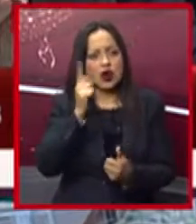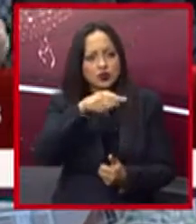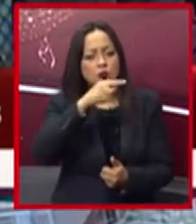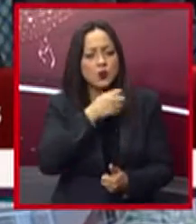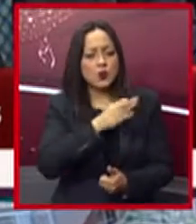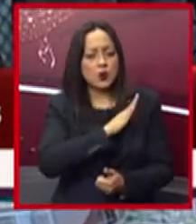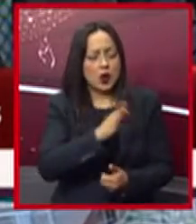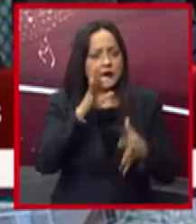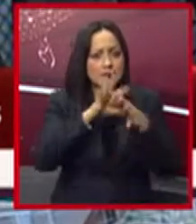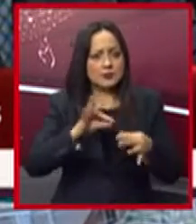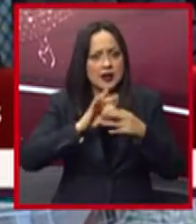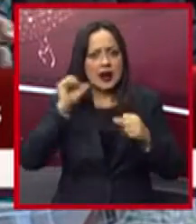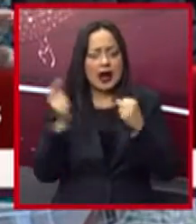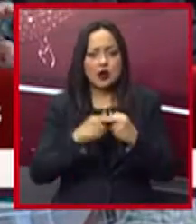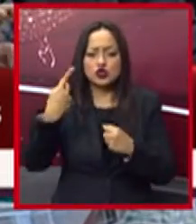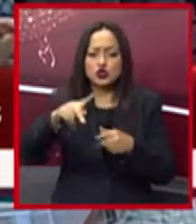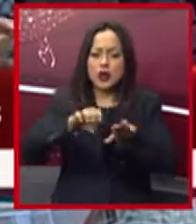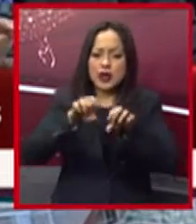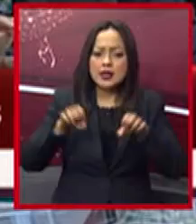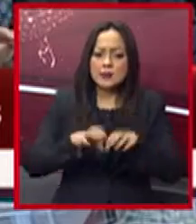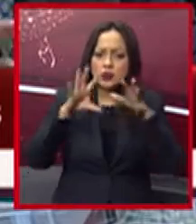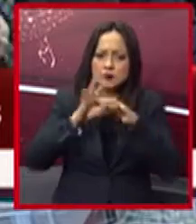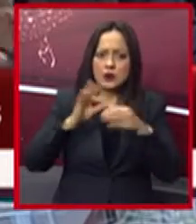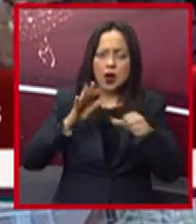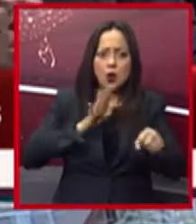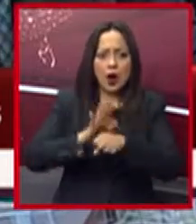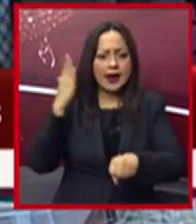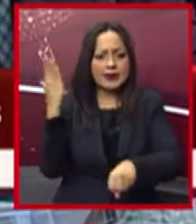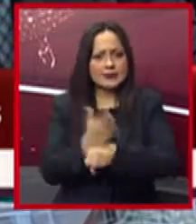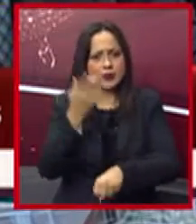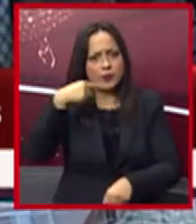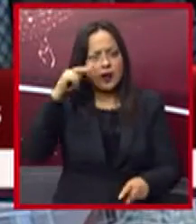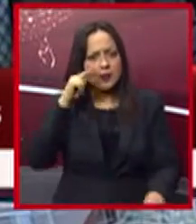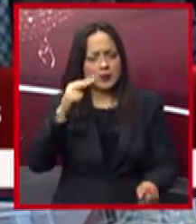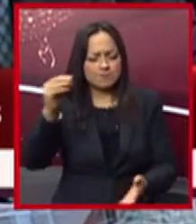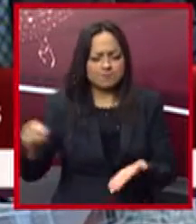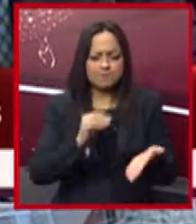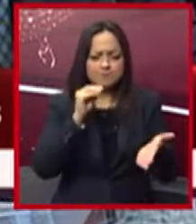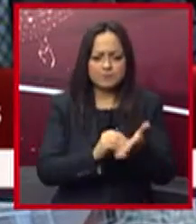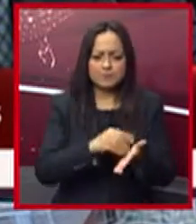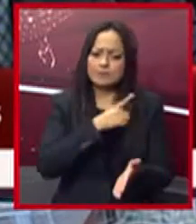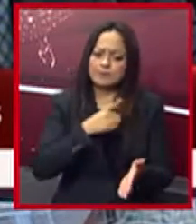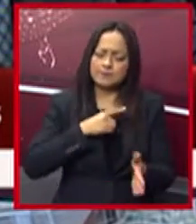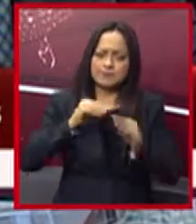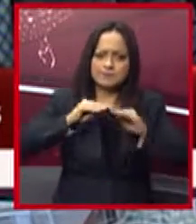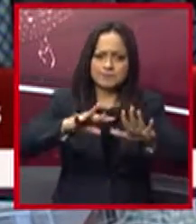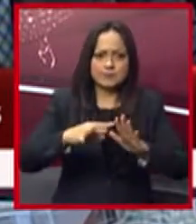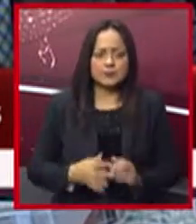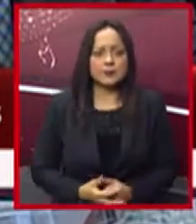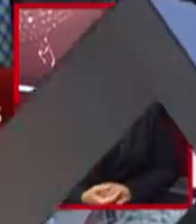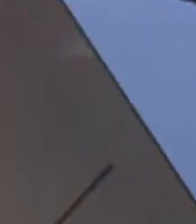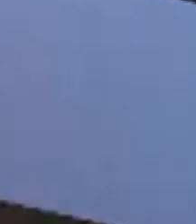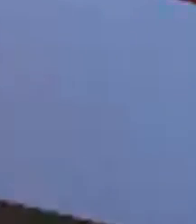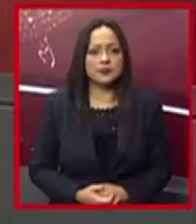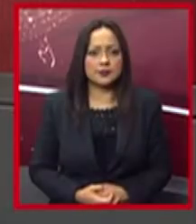proporcionar con alguien de su equipo de trabajo ese ejemplo de sanción para poderlo ahí distribuir.